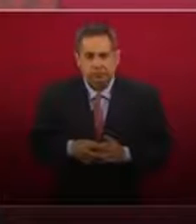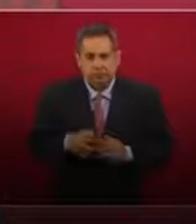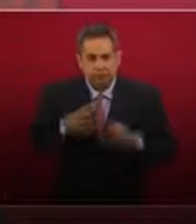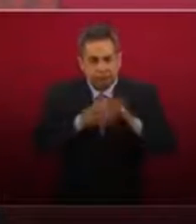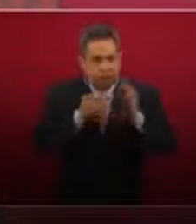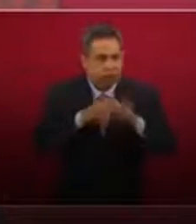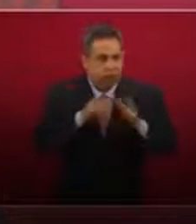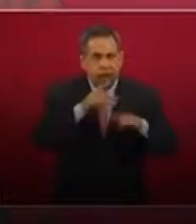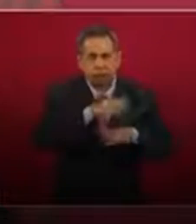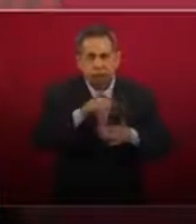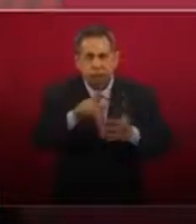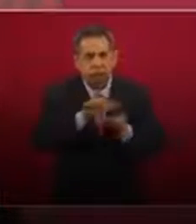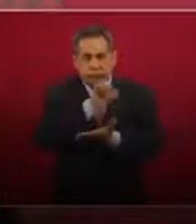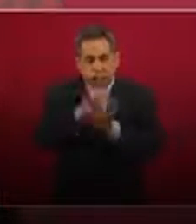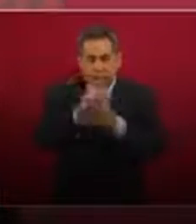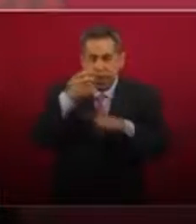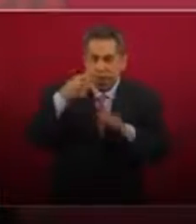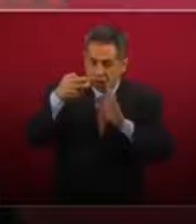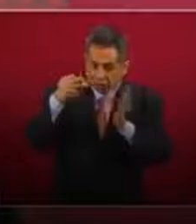se mantenga el Estado de Derecho.